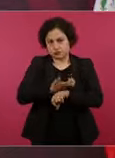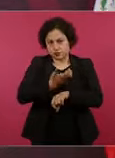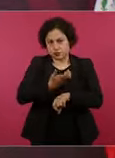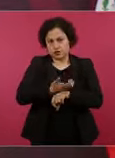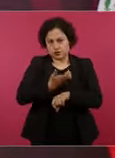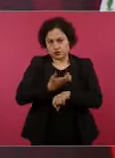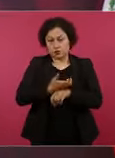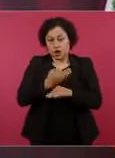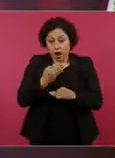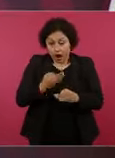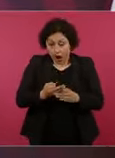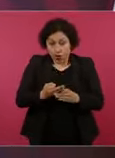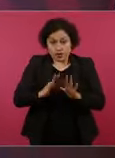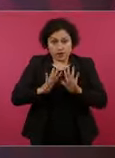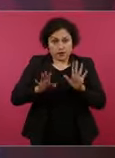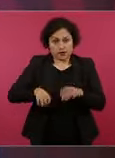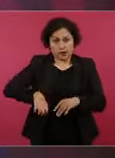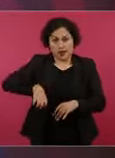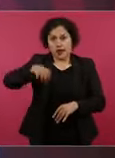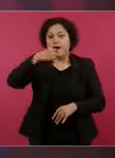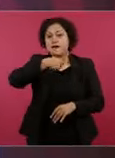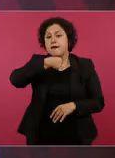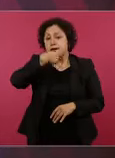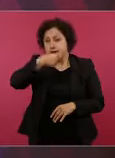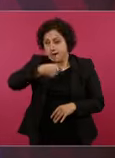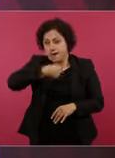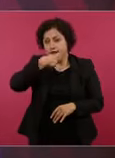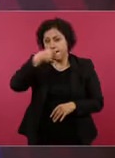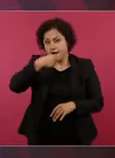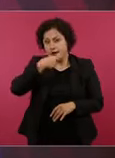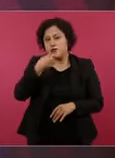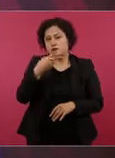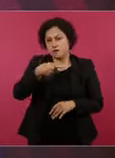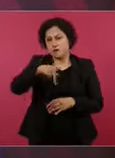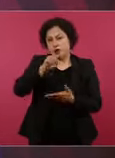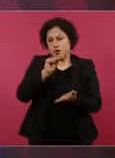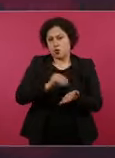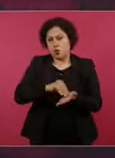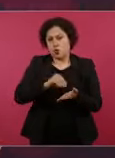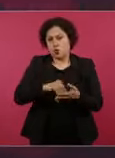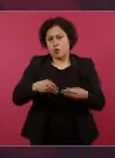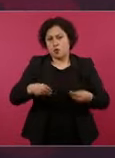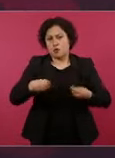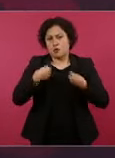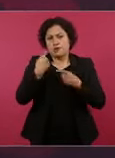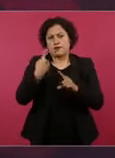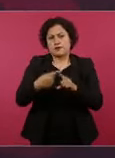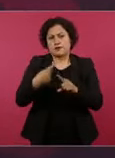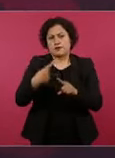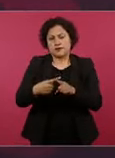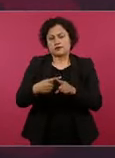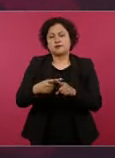está con vida y le deseamos que siga bien, el presidente Carter.